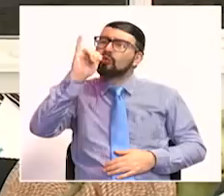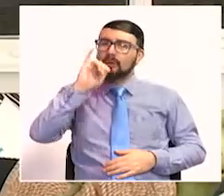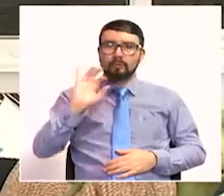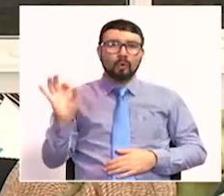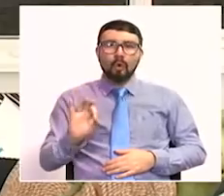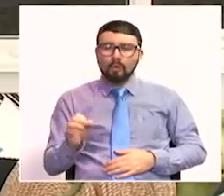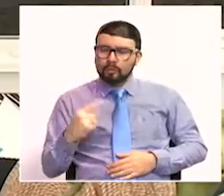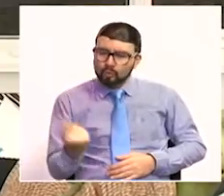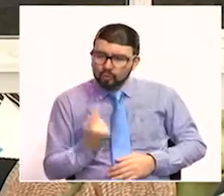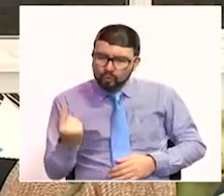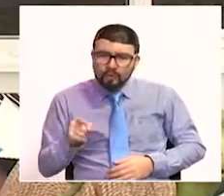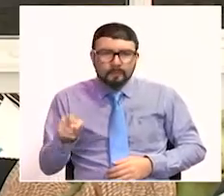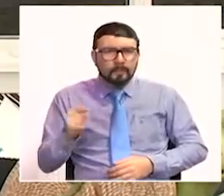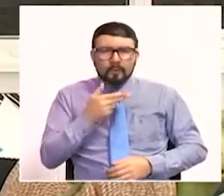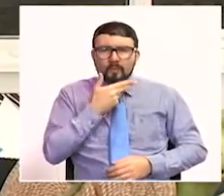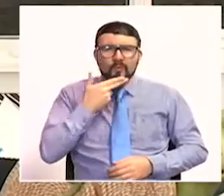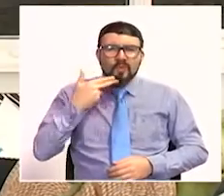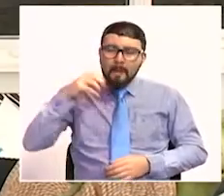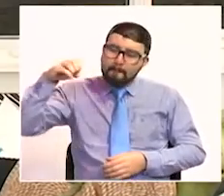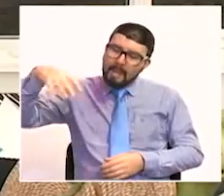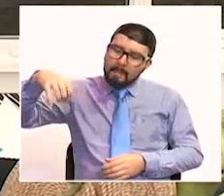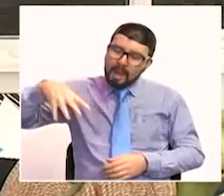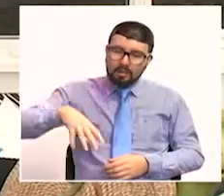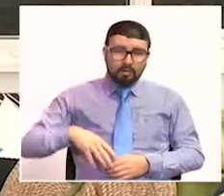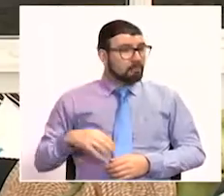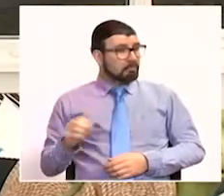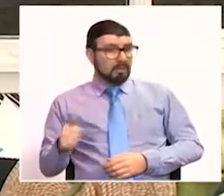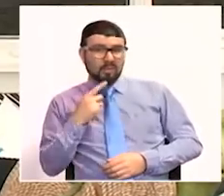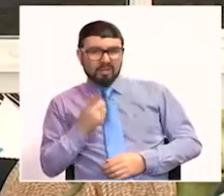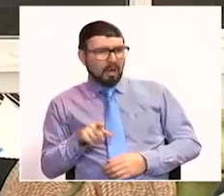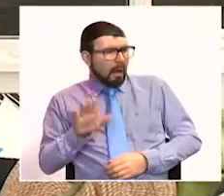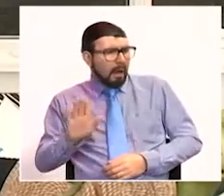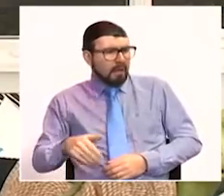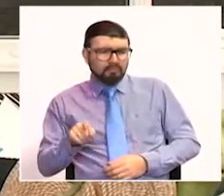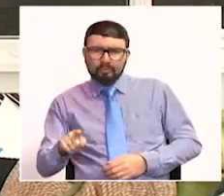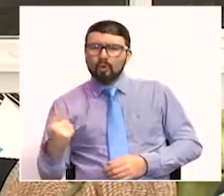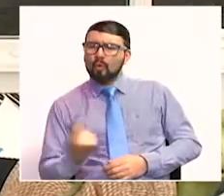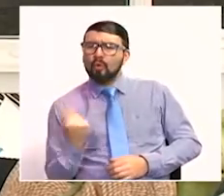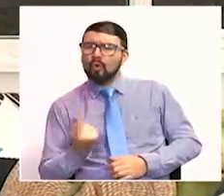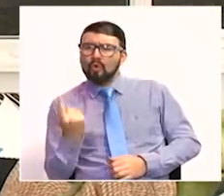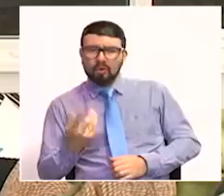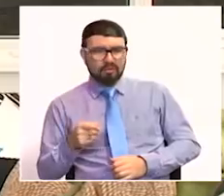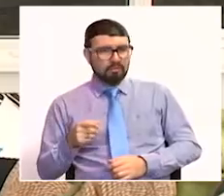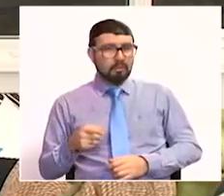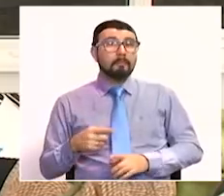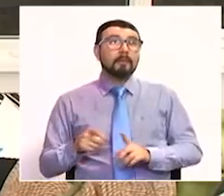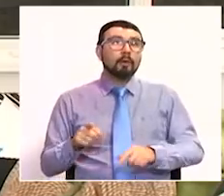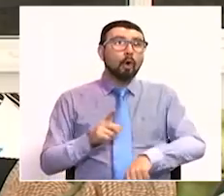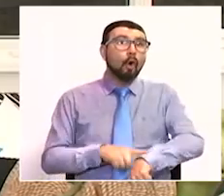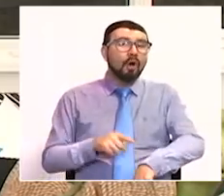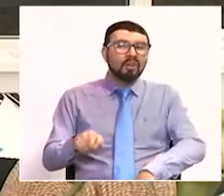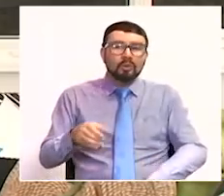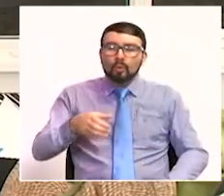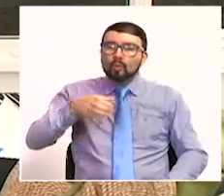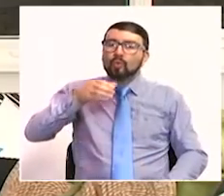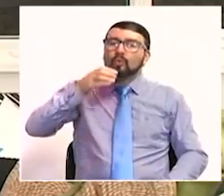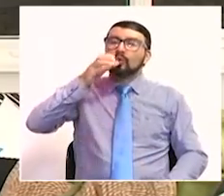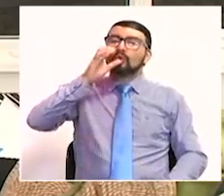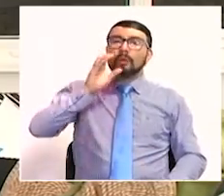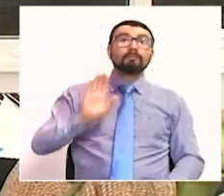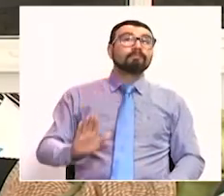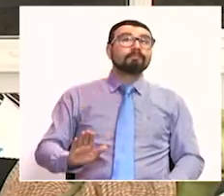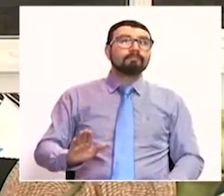hielo. Y muchos dicen, no, pues es que es jugo con hielo. ¿A qué horas? Hablemos un poco de ese concepto, de